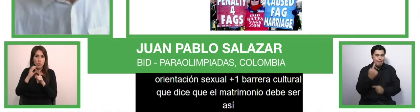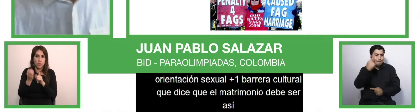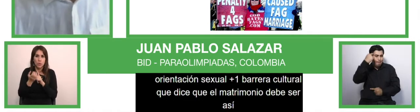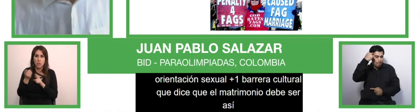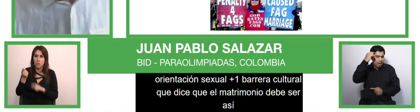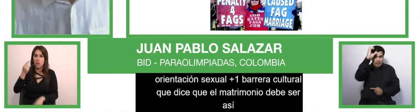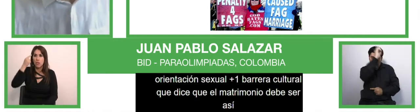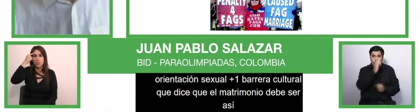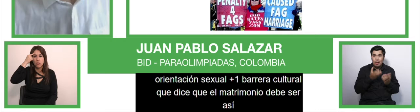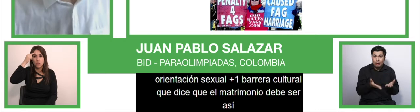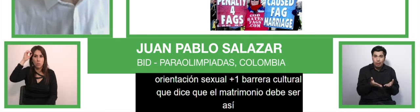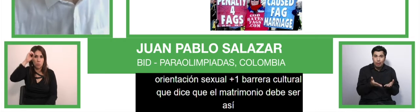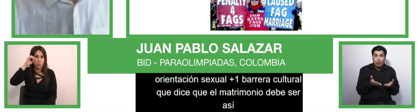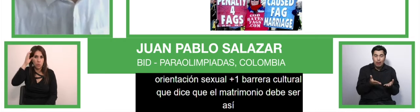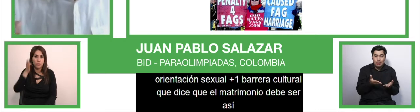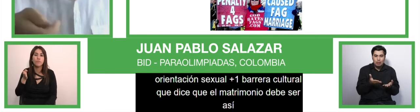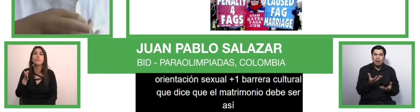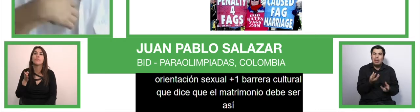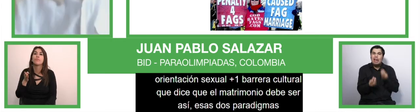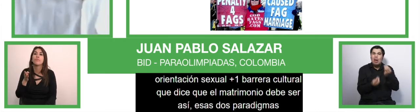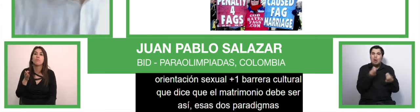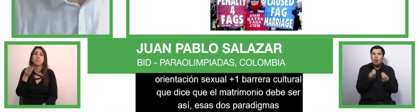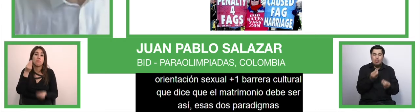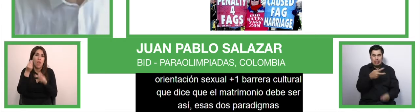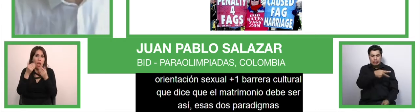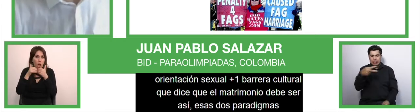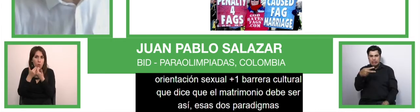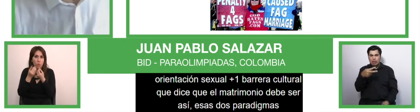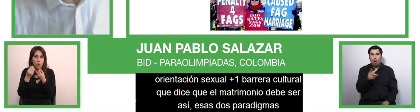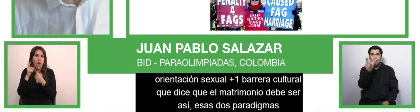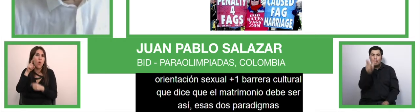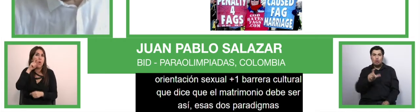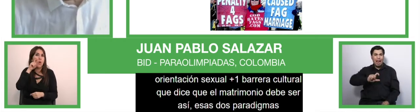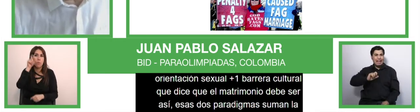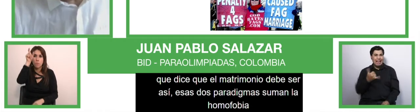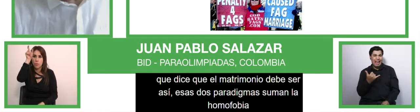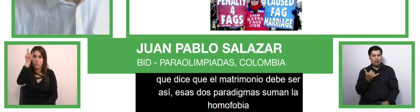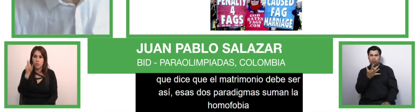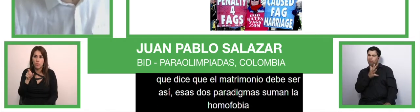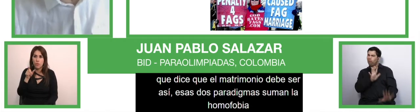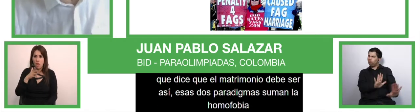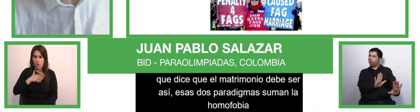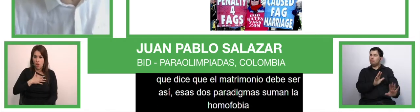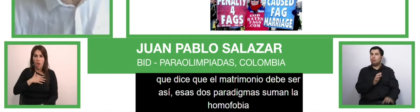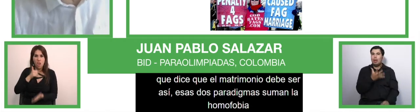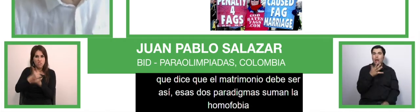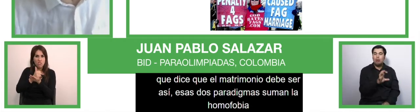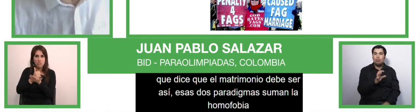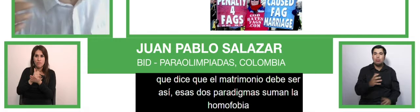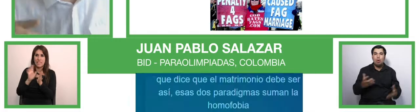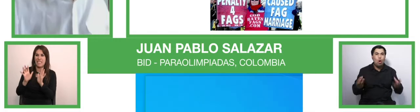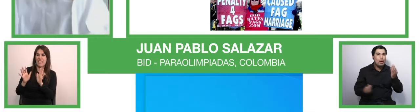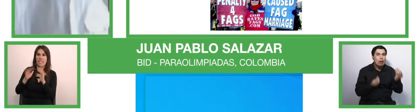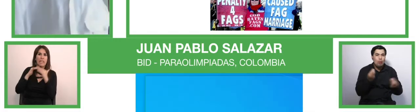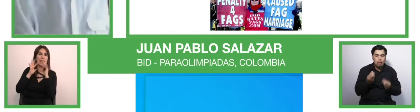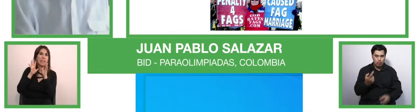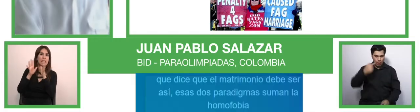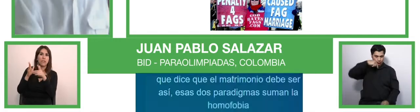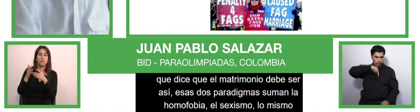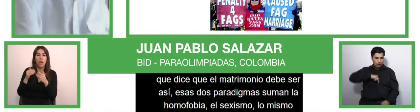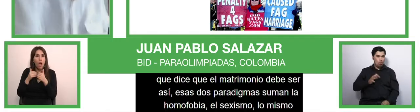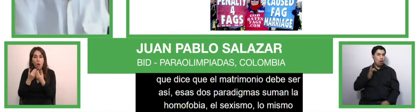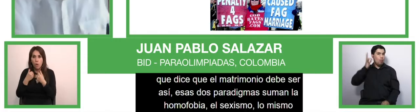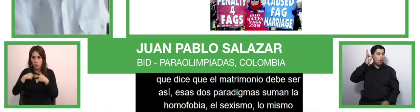suman la homofobia. El sexismo es lo mismo, pasa la diapositiva. Las mujeres no tienen dentro de su cuerpo